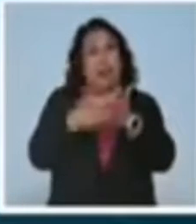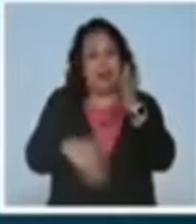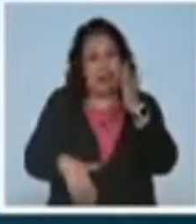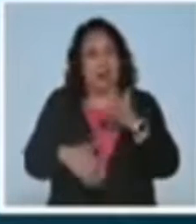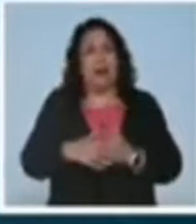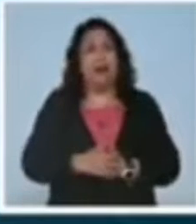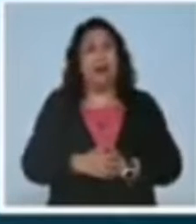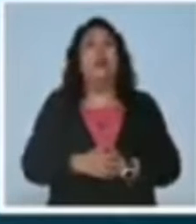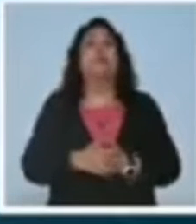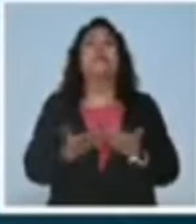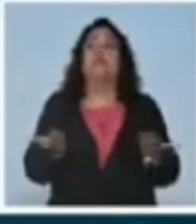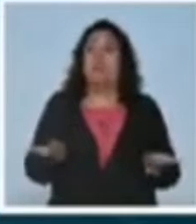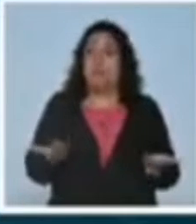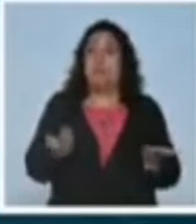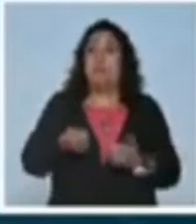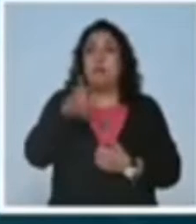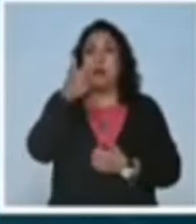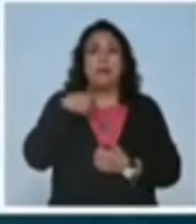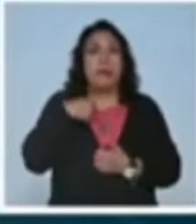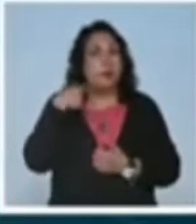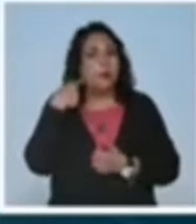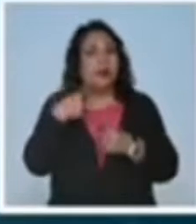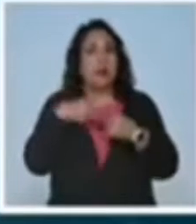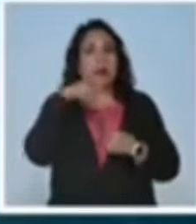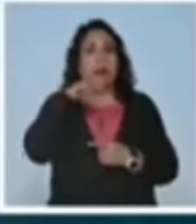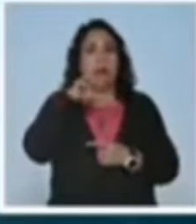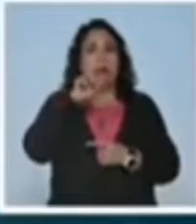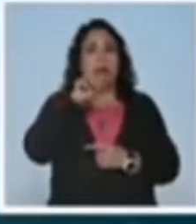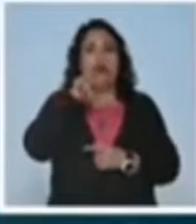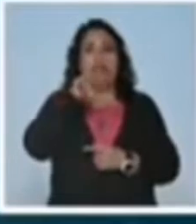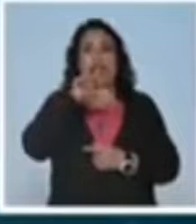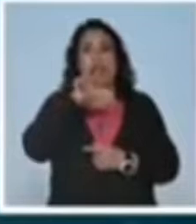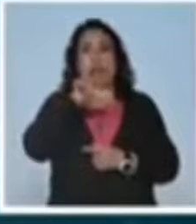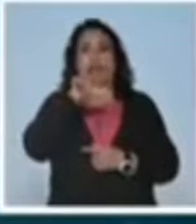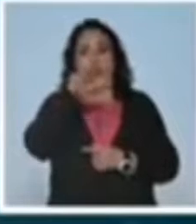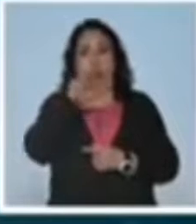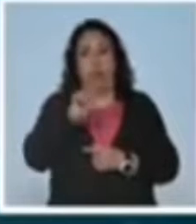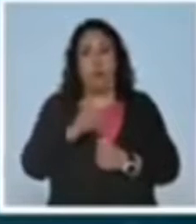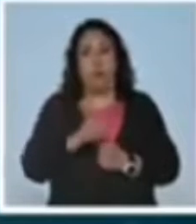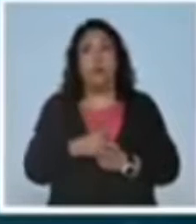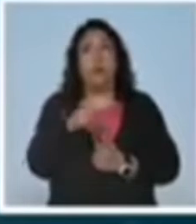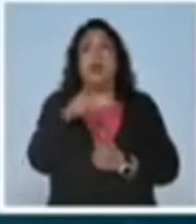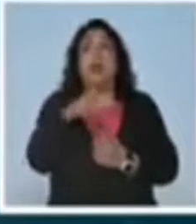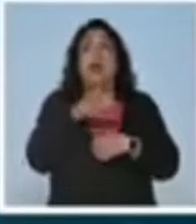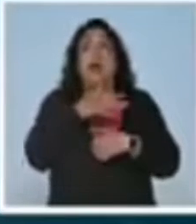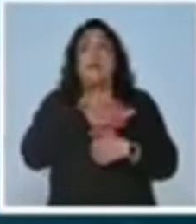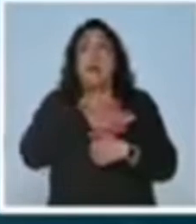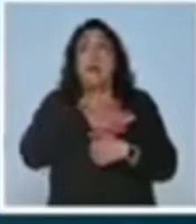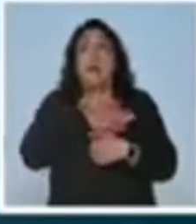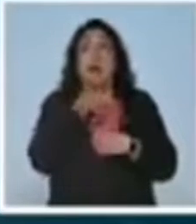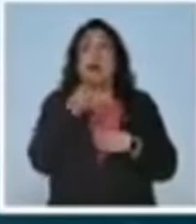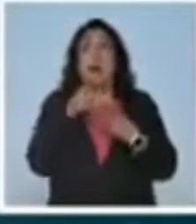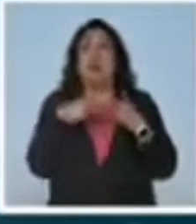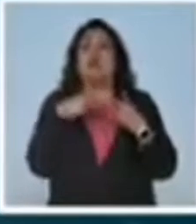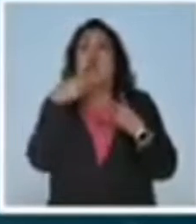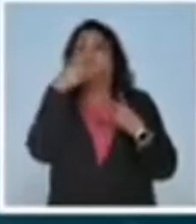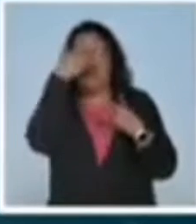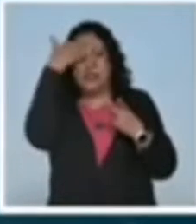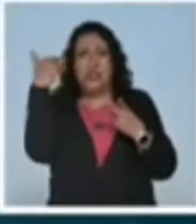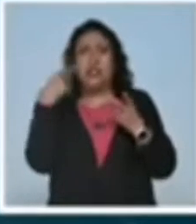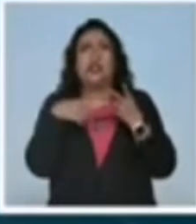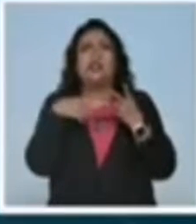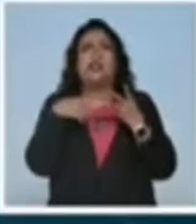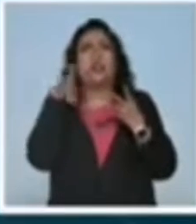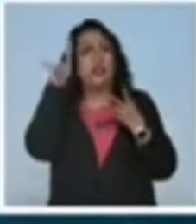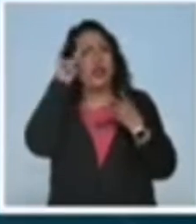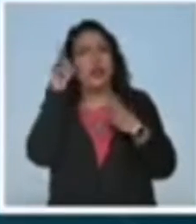esta edición. ¿Qué les parece si primero escuchamos a Mónica Lozano? Amores perros, voces inocentes, el diablo